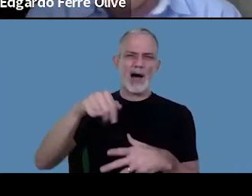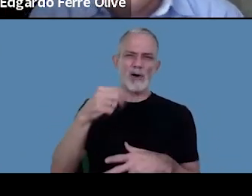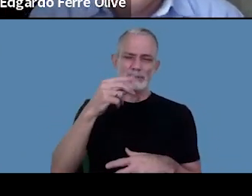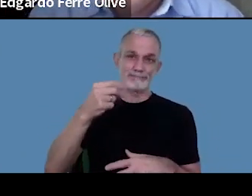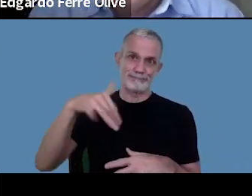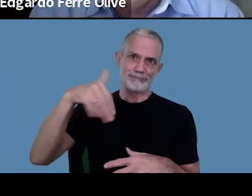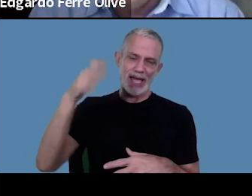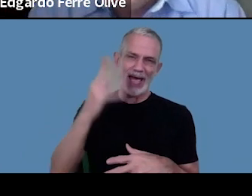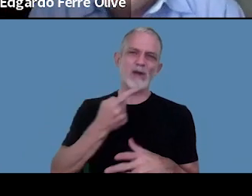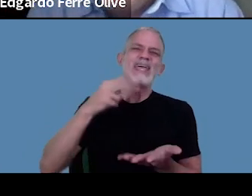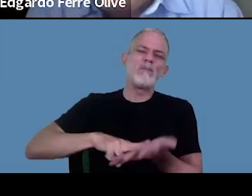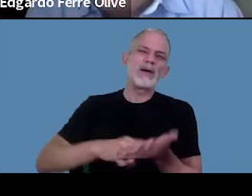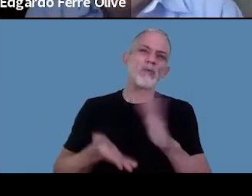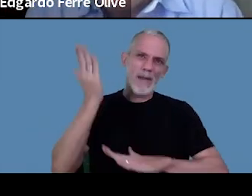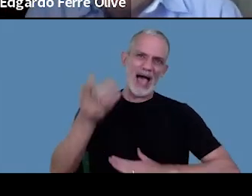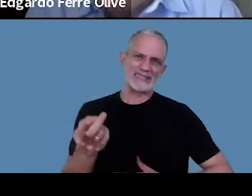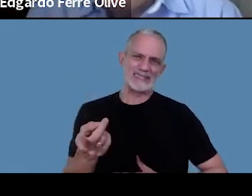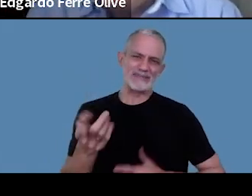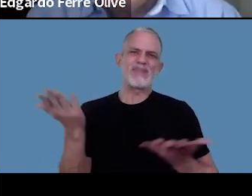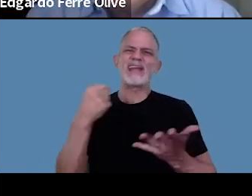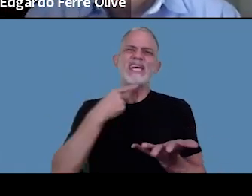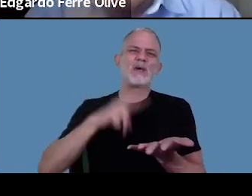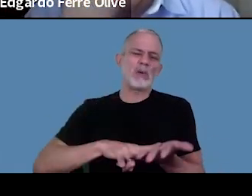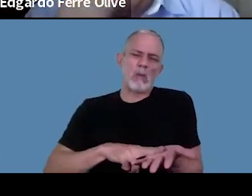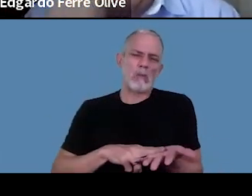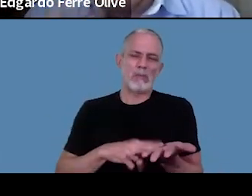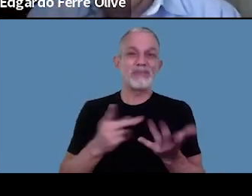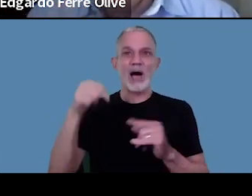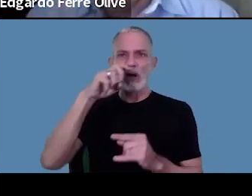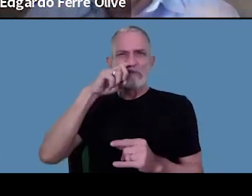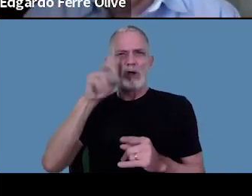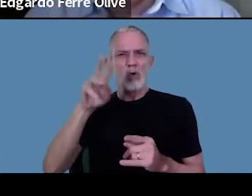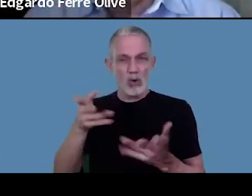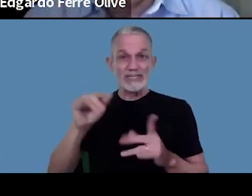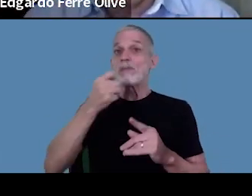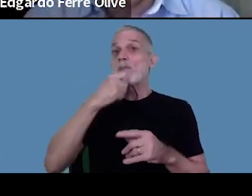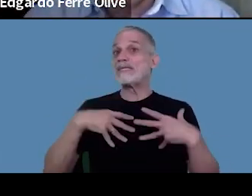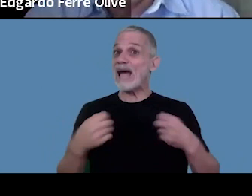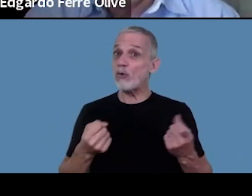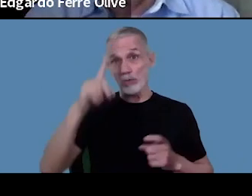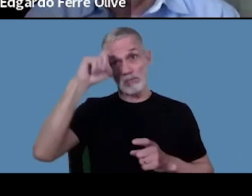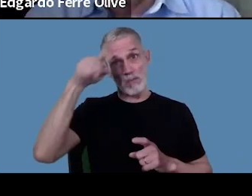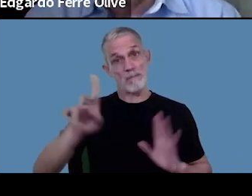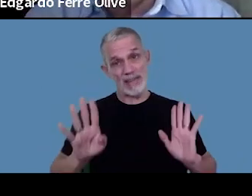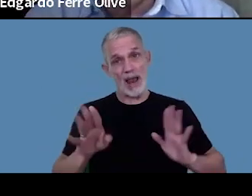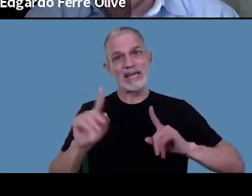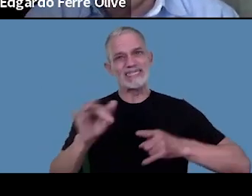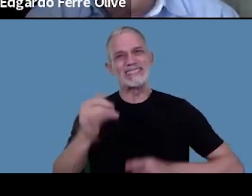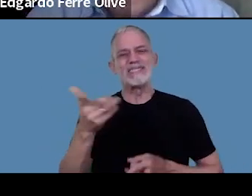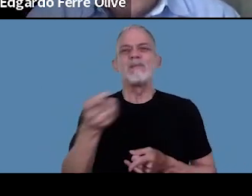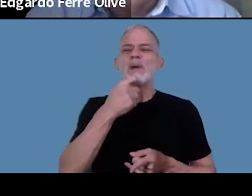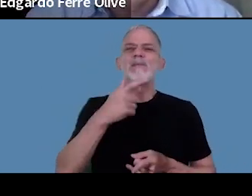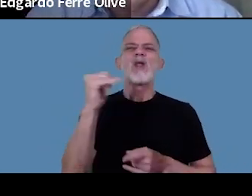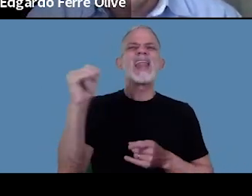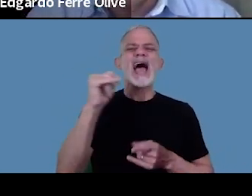grabados y antes no estaban grabados porque era el auto de lujo. Pero fíjense con el tema de la salud, ahí se producen externalidades. Las externalidades son negativas. ¿Por